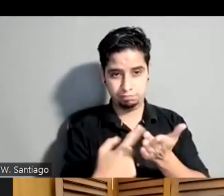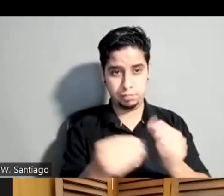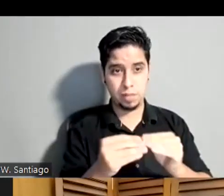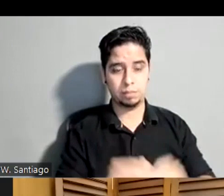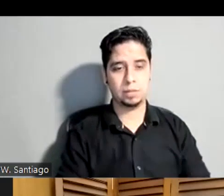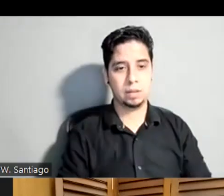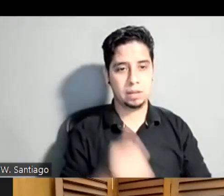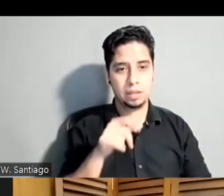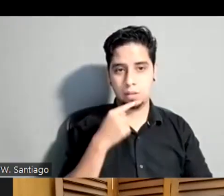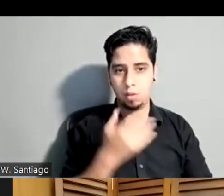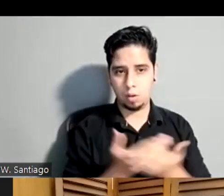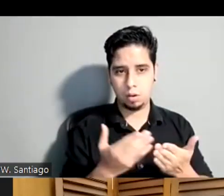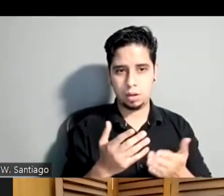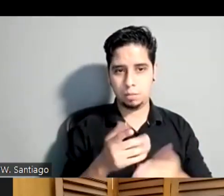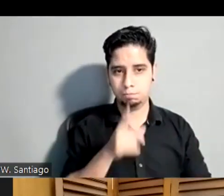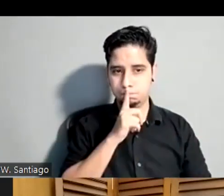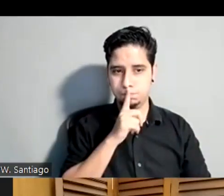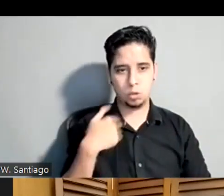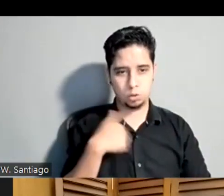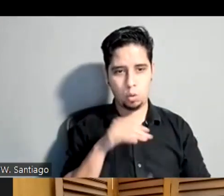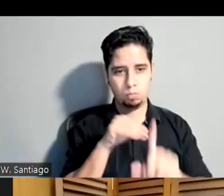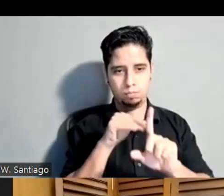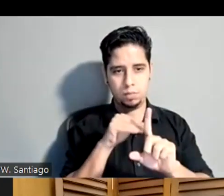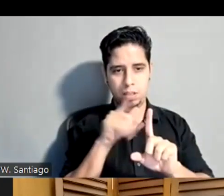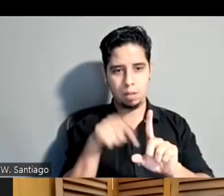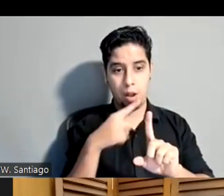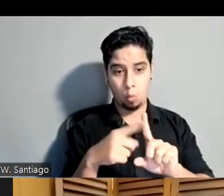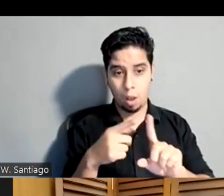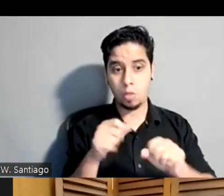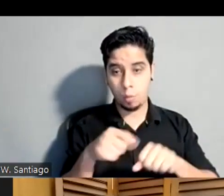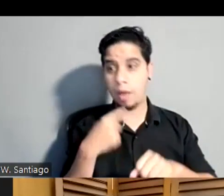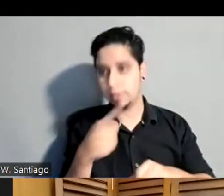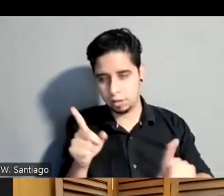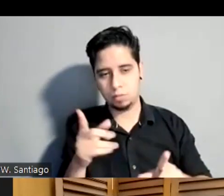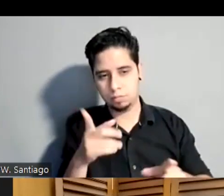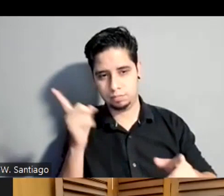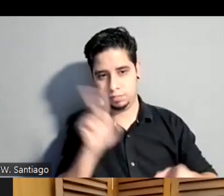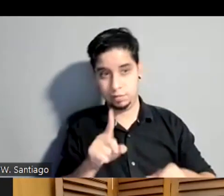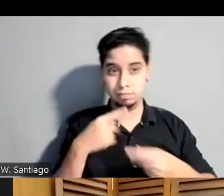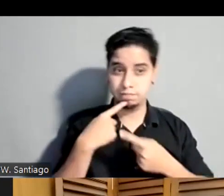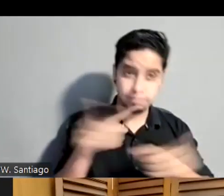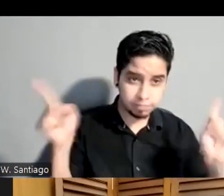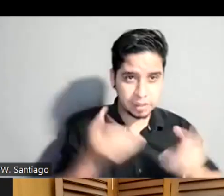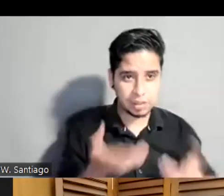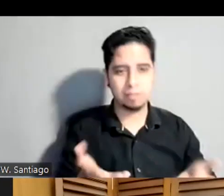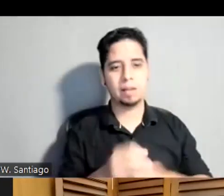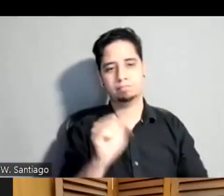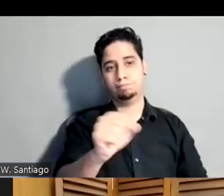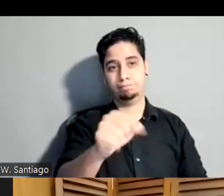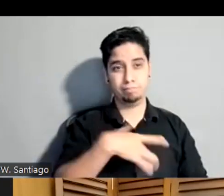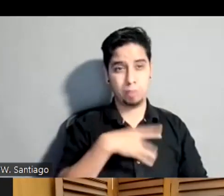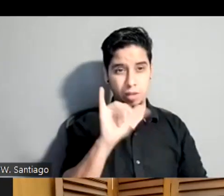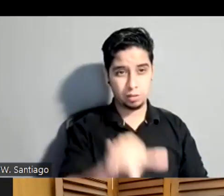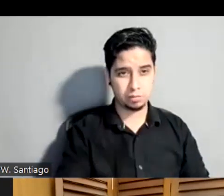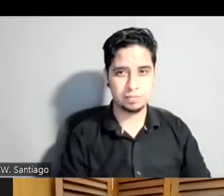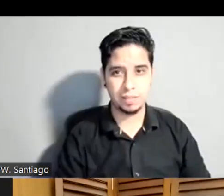dijo algo por ahí que no quiso decir, vamos a emplazarla para que esa primicia, cuando la puedas decir, la digas aquí con nosotros en la discusión.